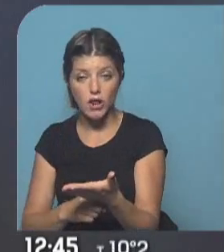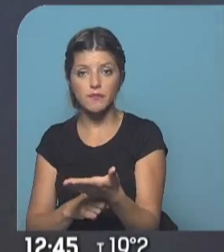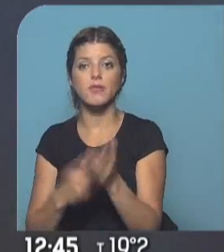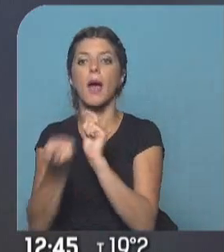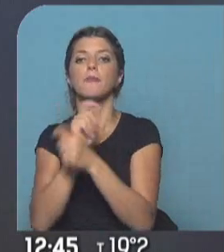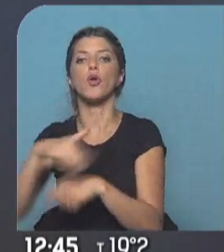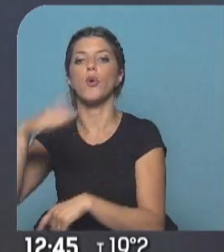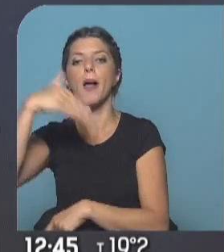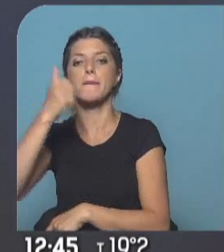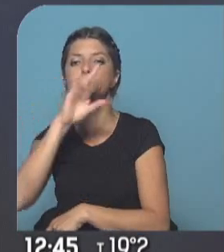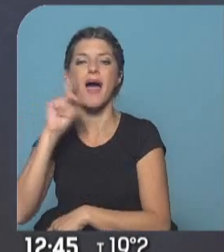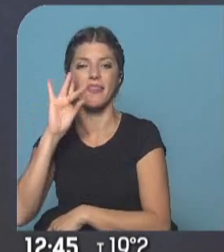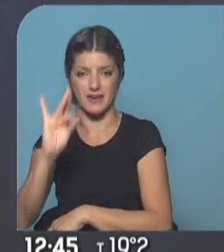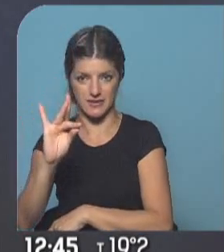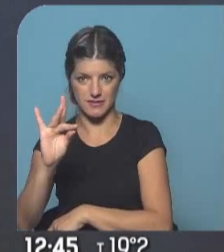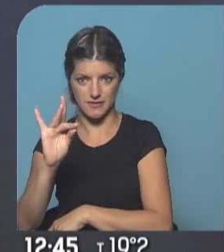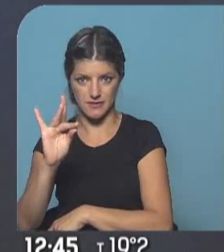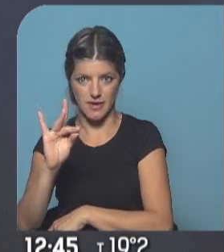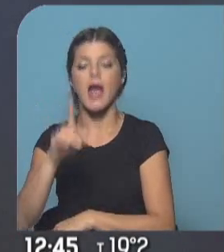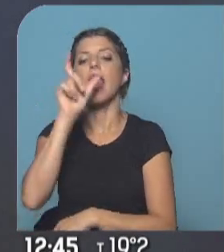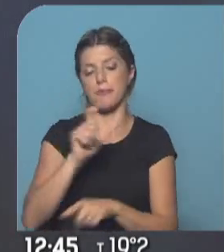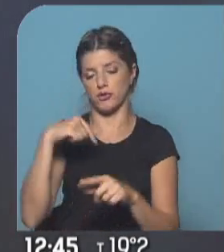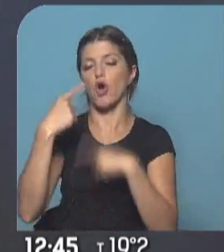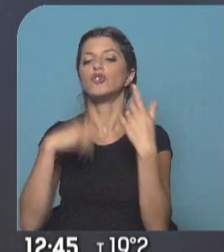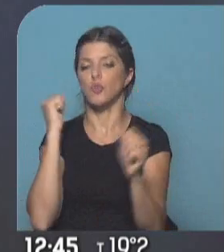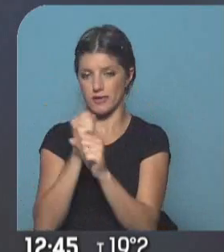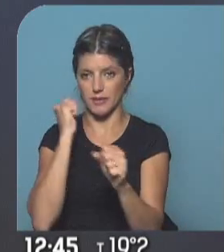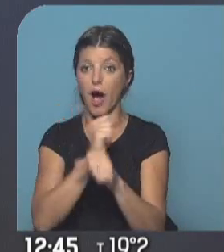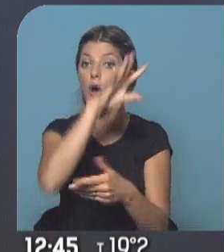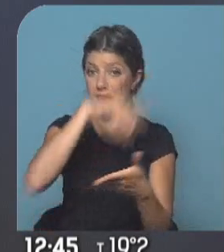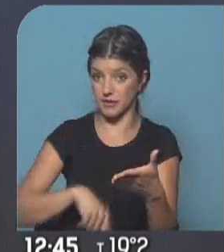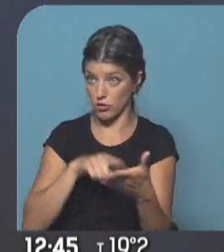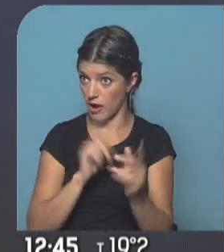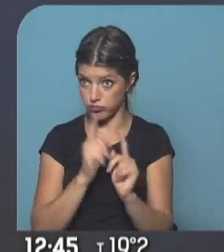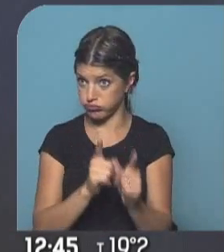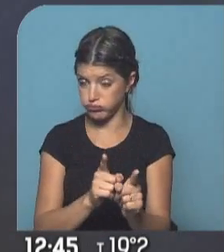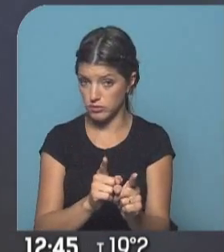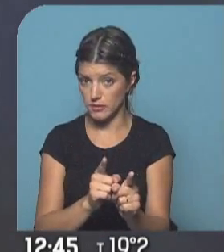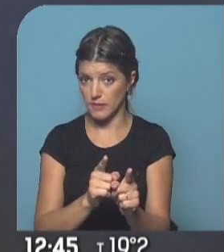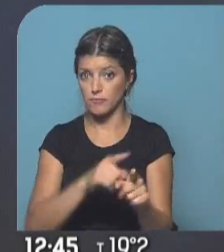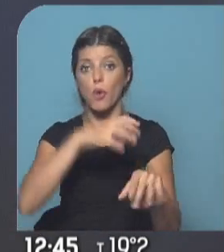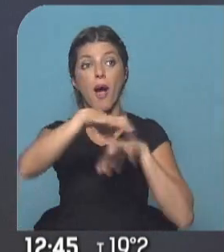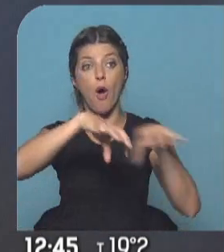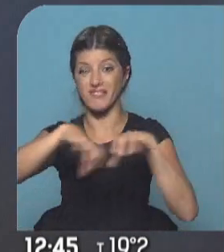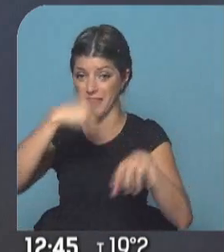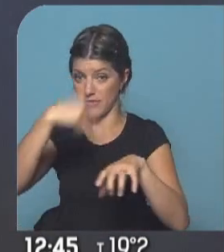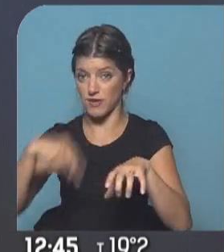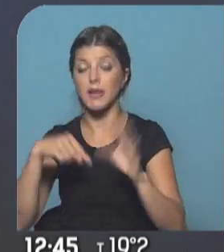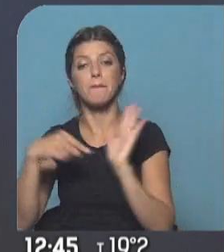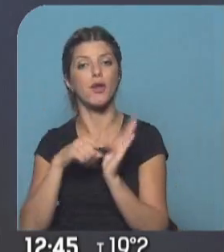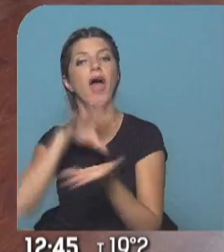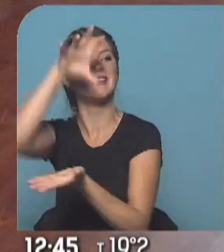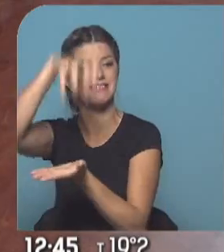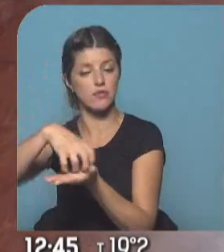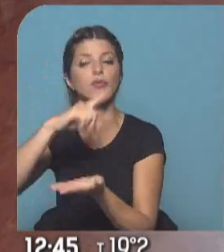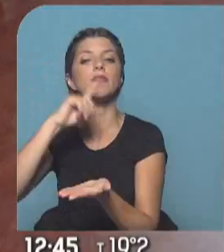Madrid. No quieren desesperar a la gente sigue teniendo trabajo en Barcelona, en Cataluña, como tienen diversas oficinas. Lo que dicen es que el centro de decisiones